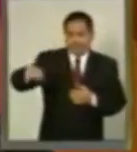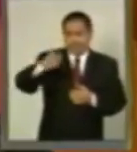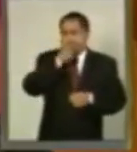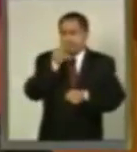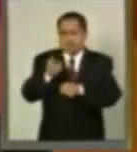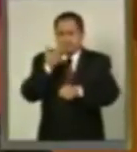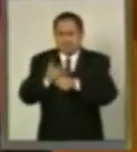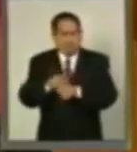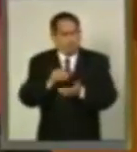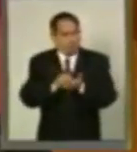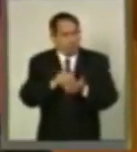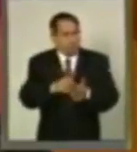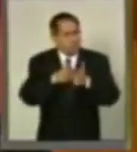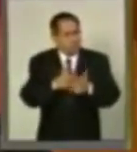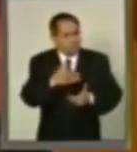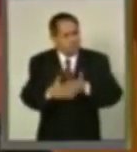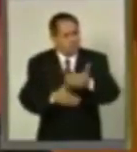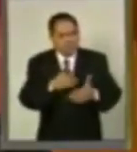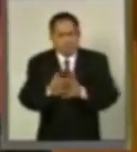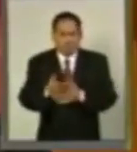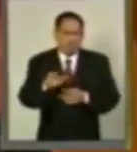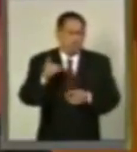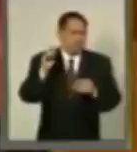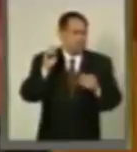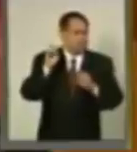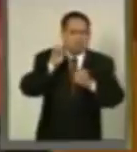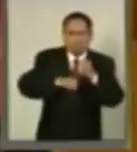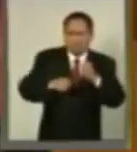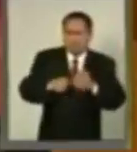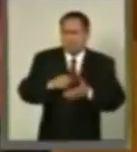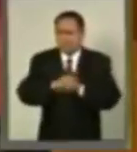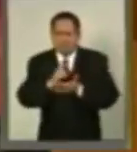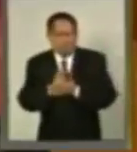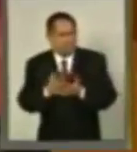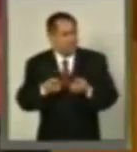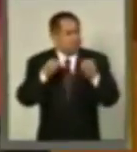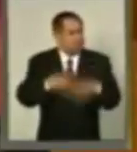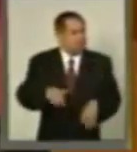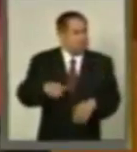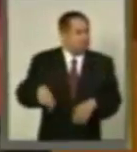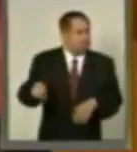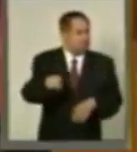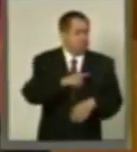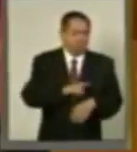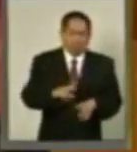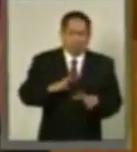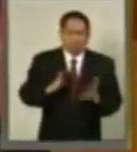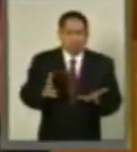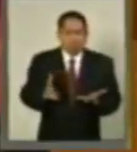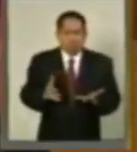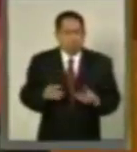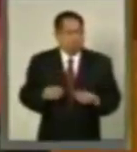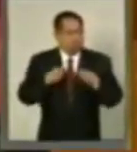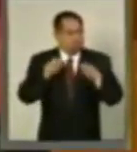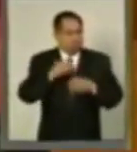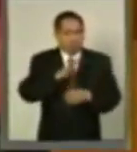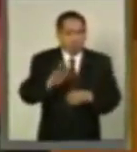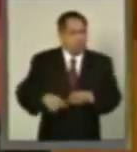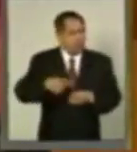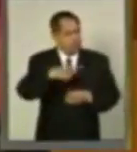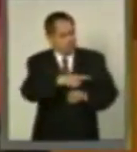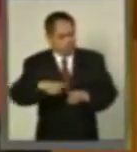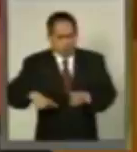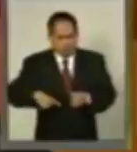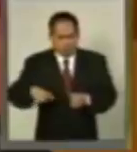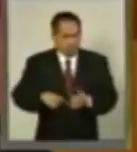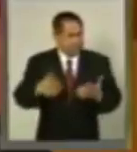secretario, siguen siendo presas de extorsiones y otros han perdido incluso hasta la vida sin que el Estado